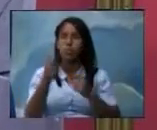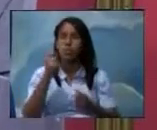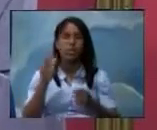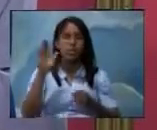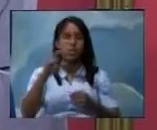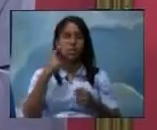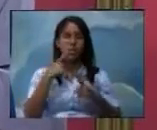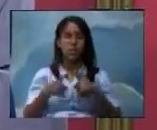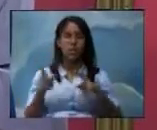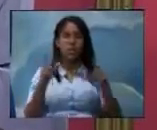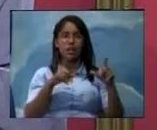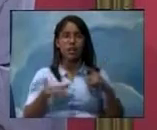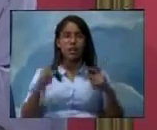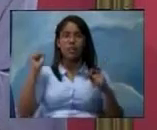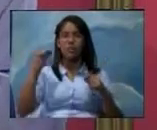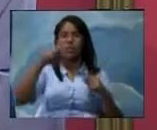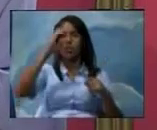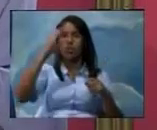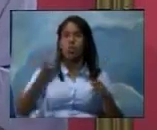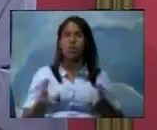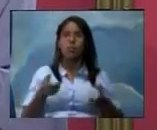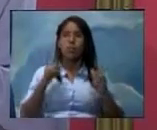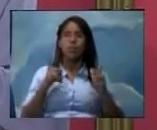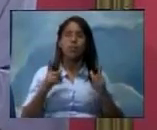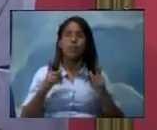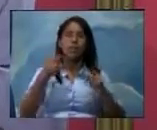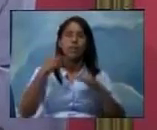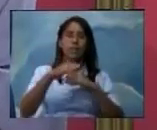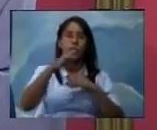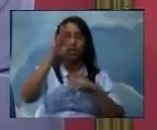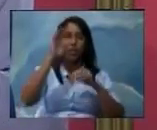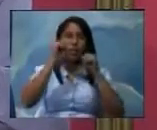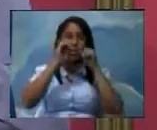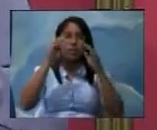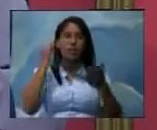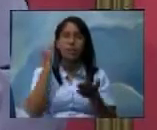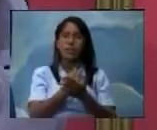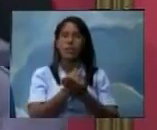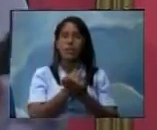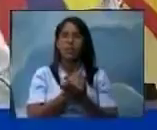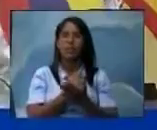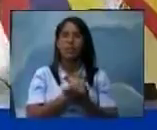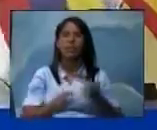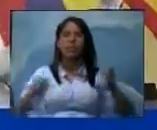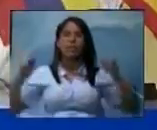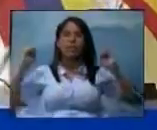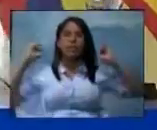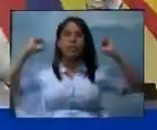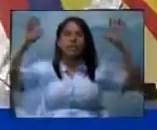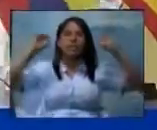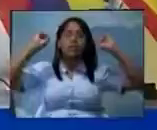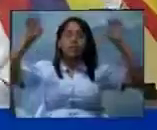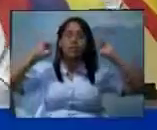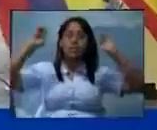nos vamos a estar viendo por allá, si Dios lo permite. Adelante, que Dios les bendiga mucho. Amén. Yeah.